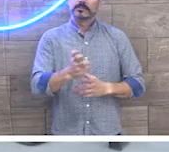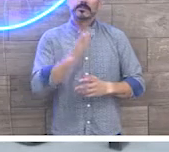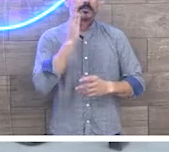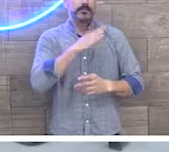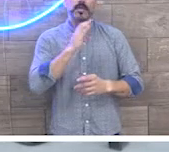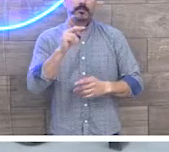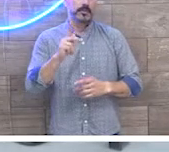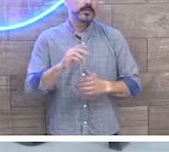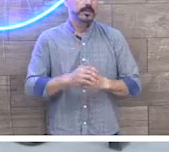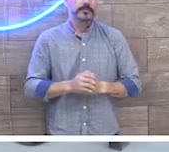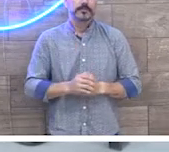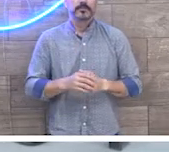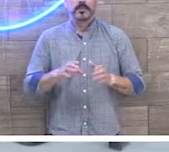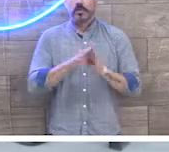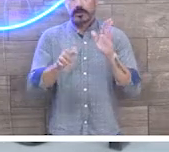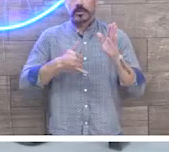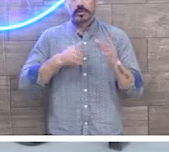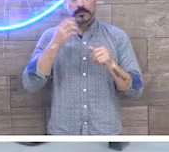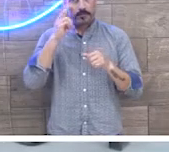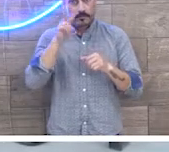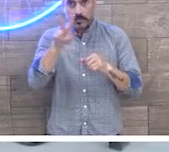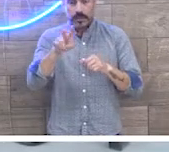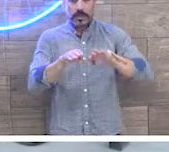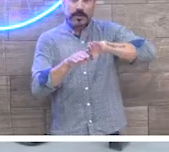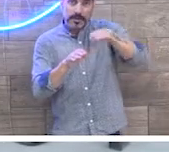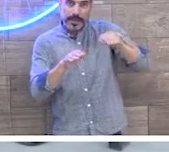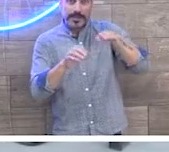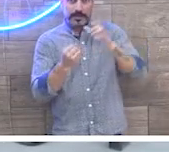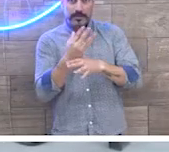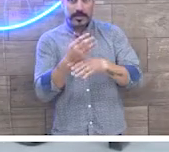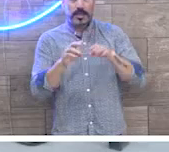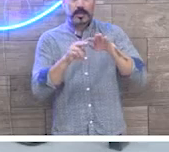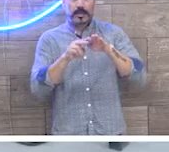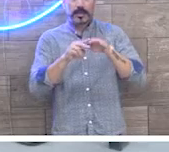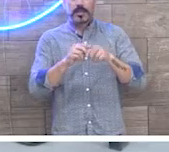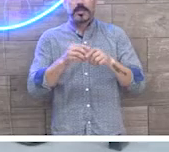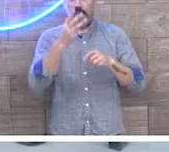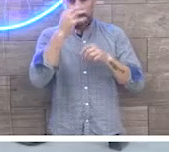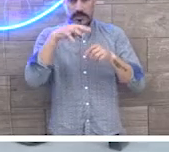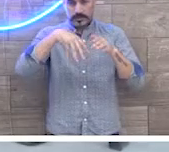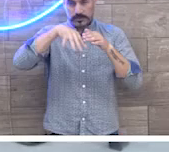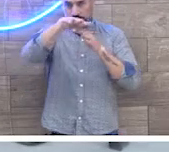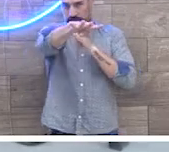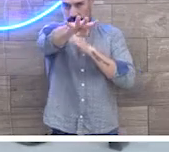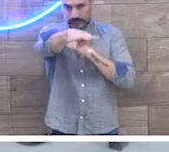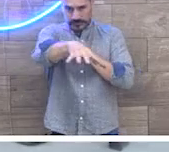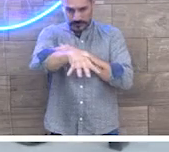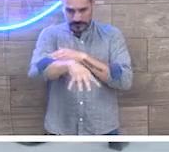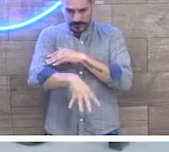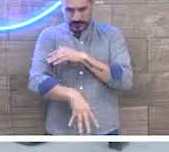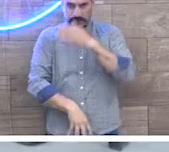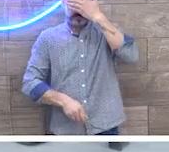ver un caso de una banqueta nueva en donde le ponen la guía pododáctil, que es donde se supone que se tienen que guiar